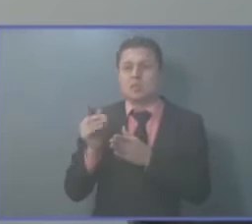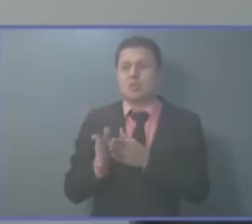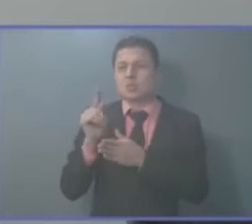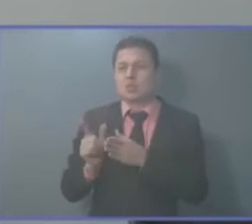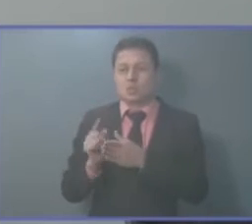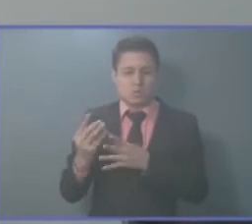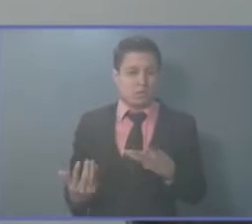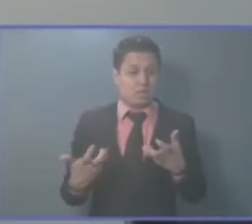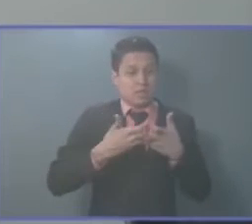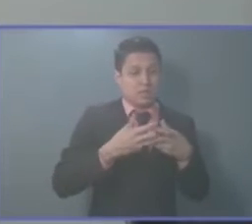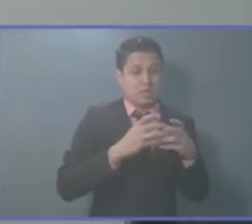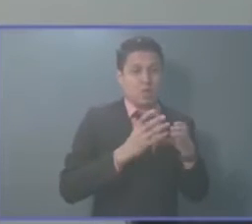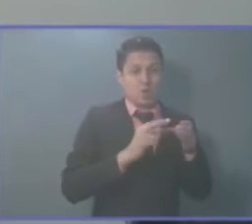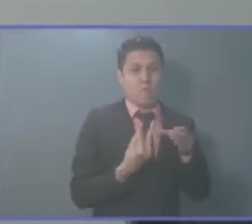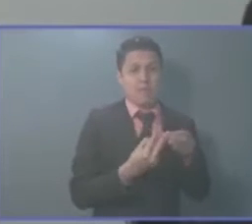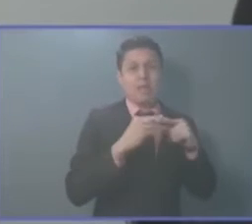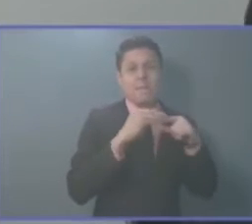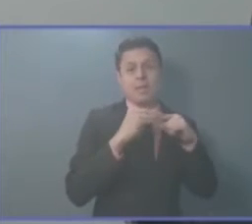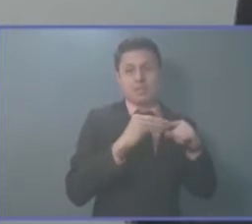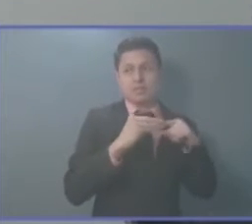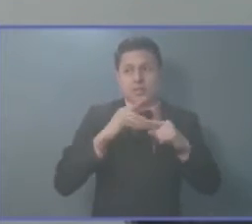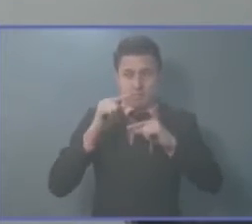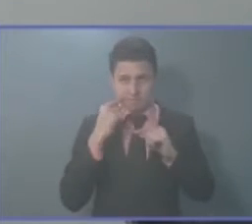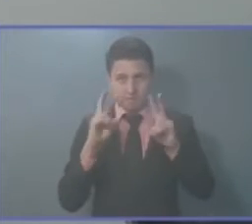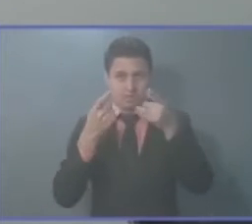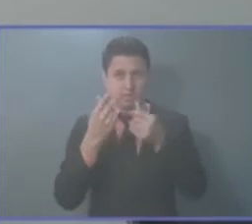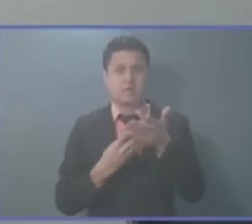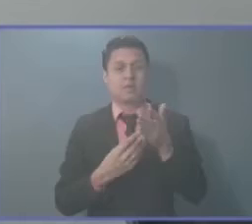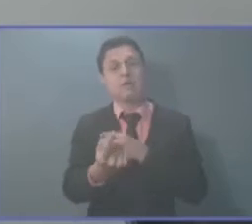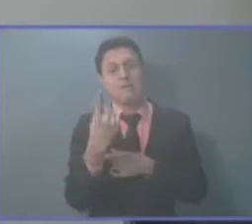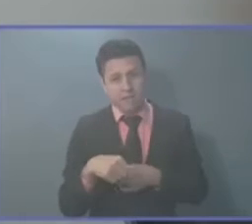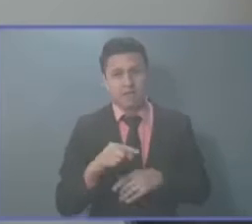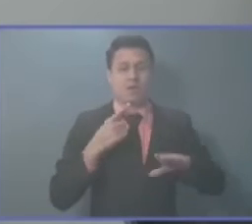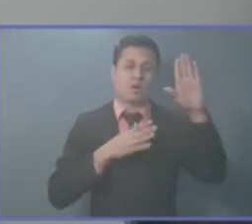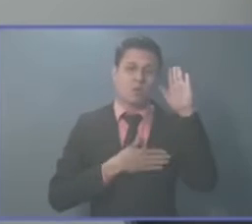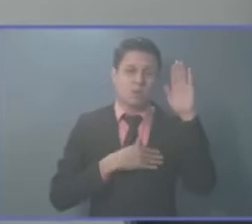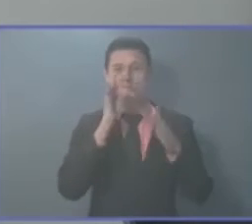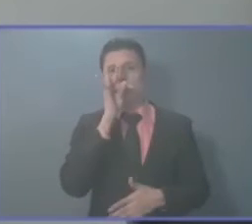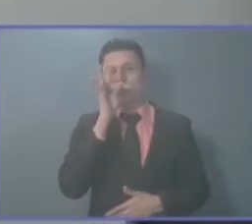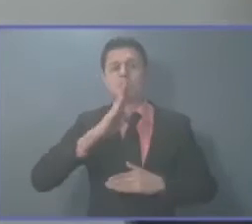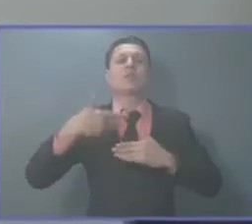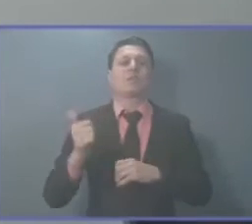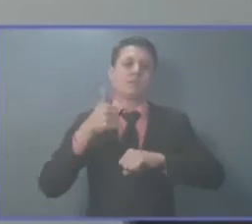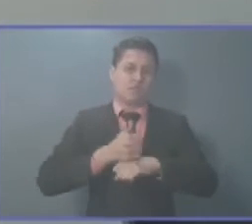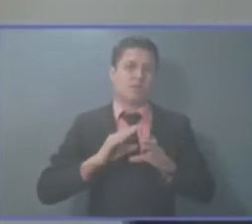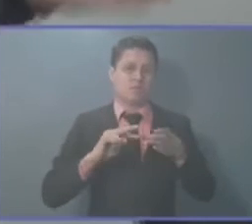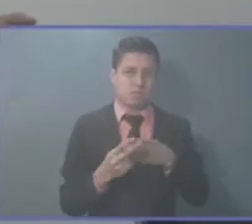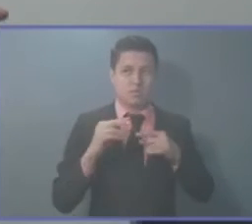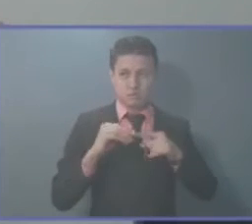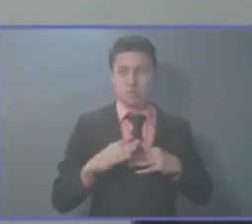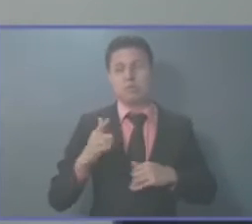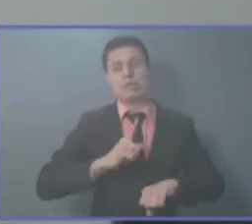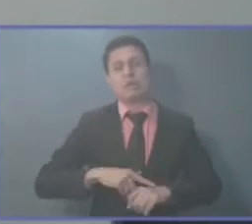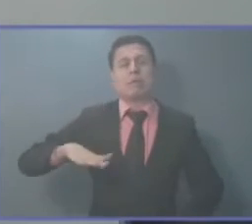Es correcto, entonces hay que hacer esa reforma, que vengan y se juramenten de nuevo y luego trabajar el comité. Entonces vamos a